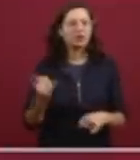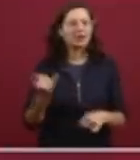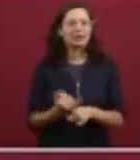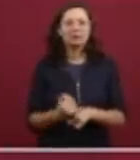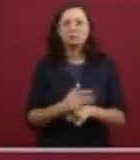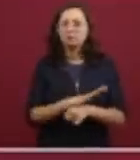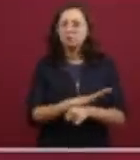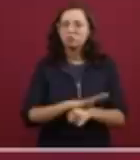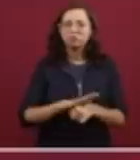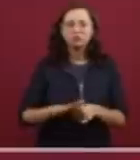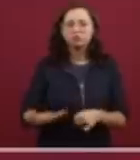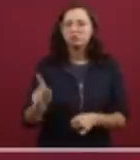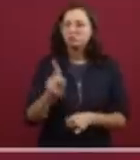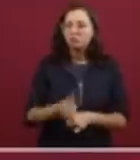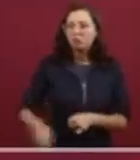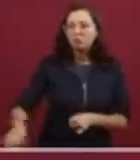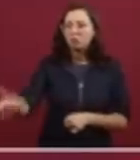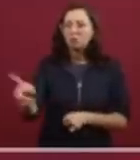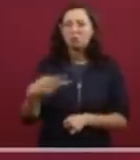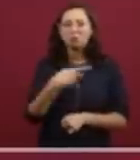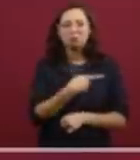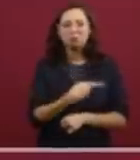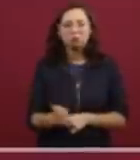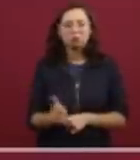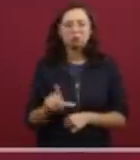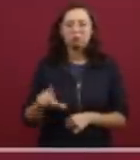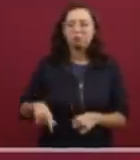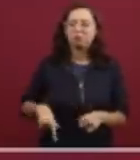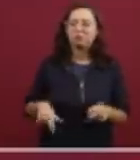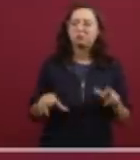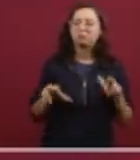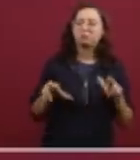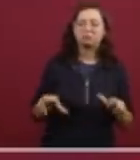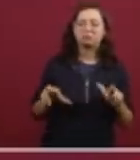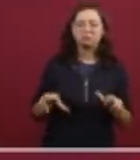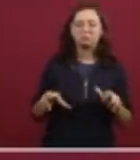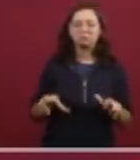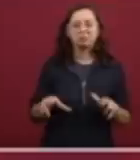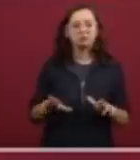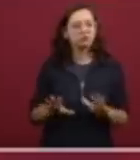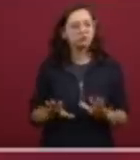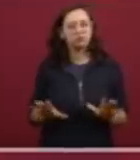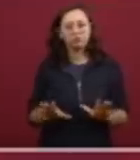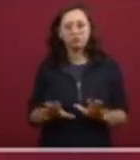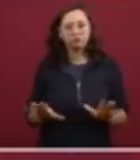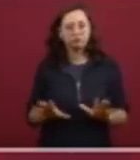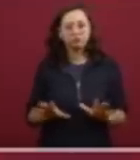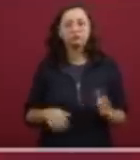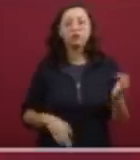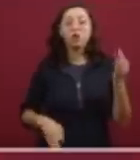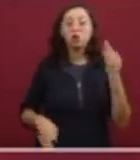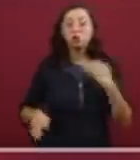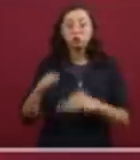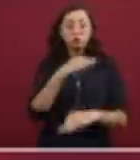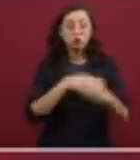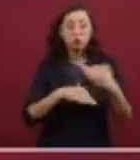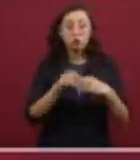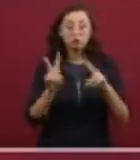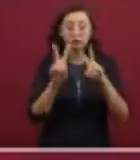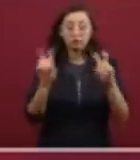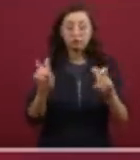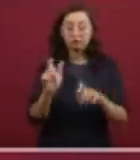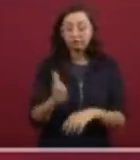gobierno rico con pueblo pobre. Todo lo que ahorramos, todo,